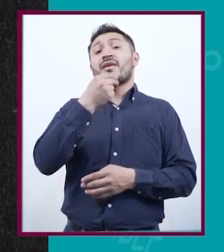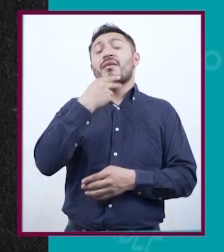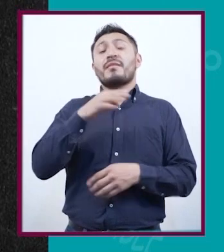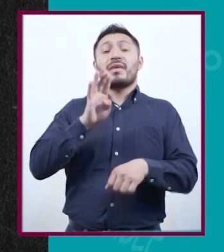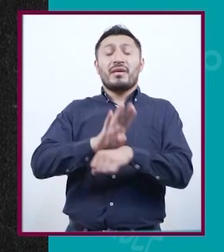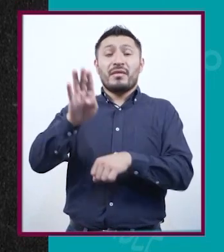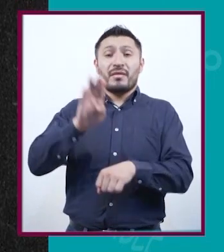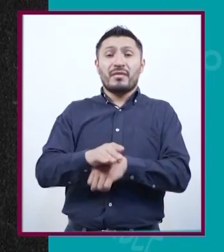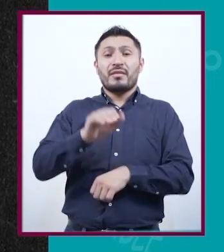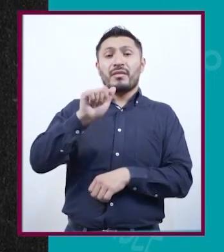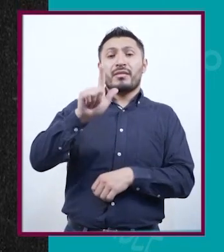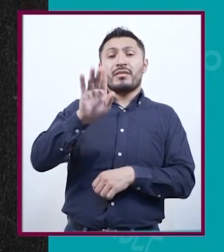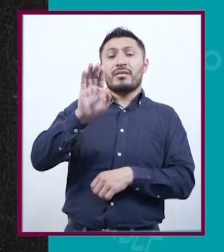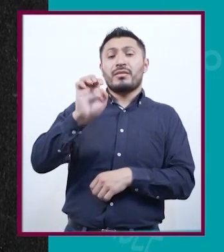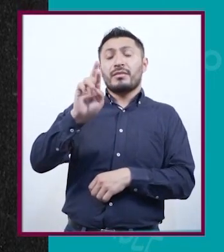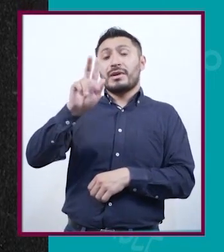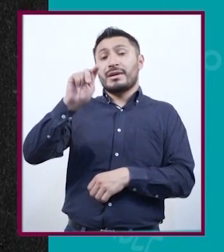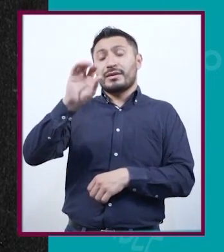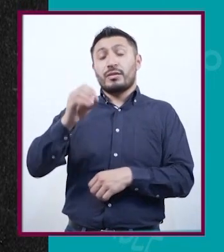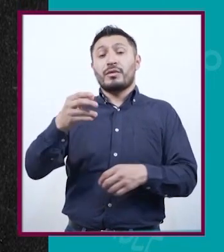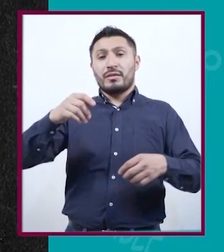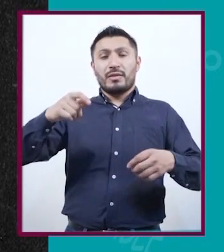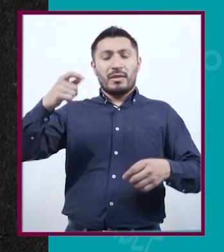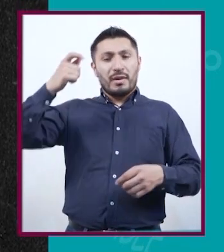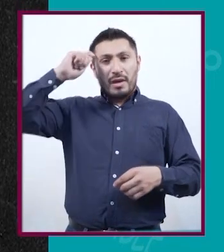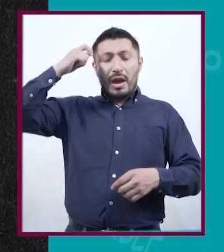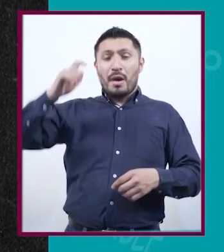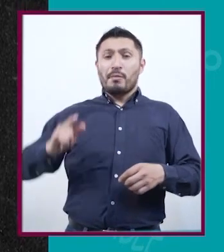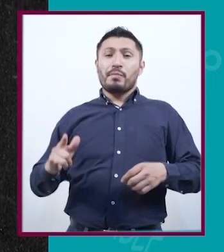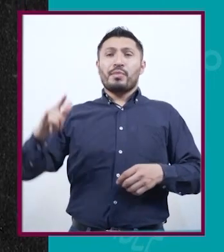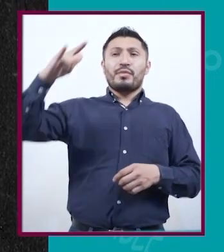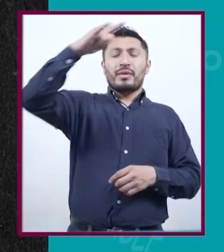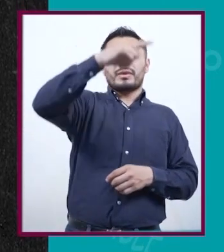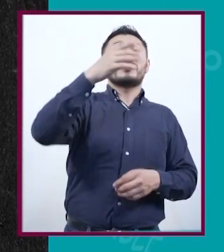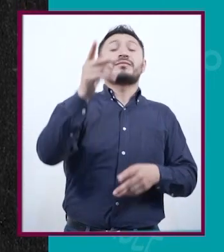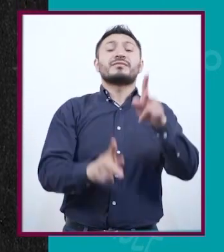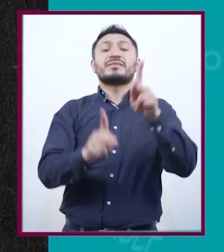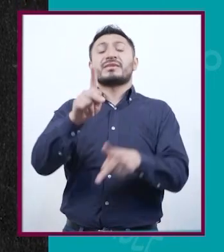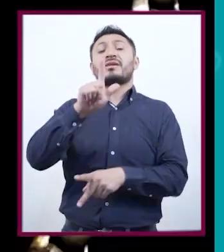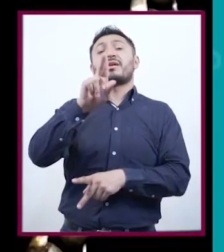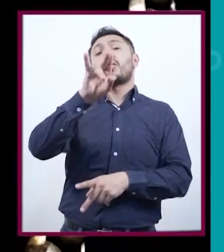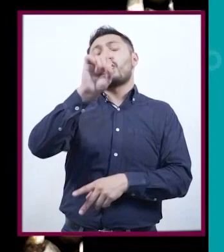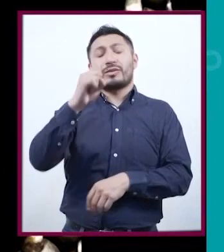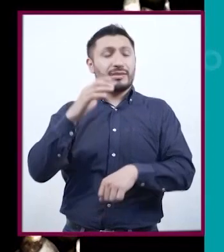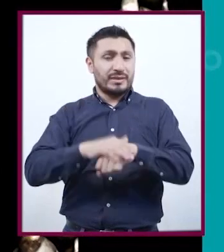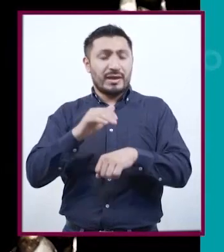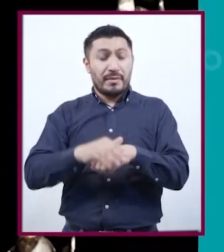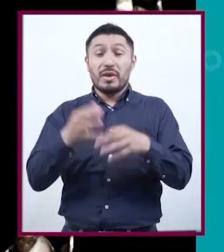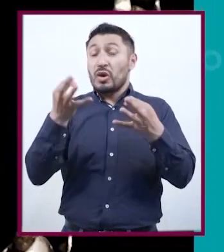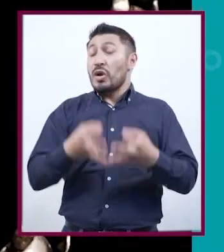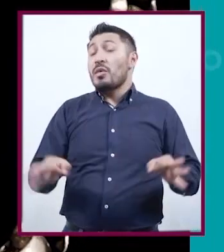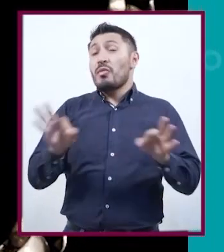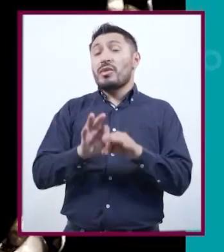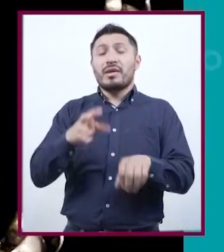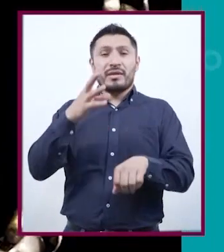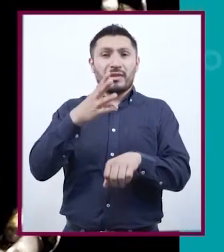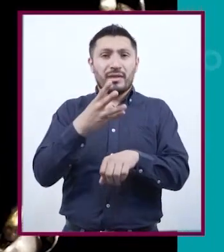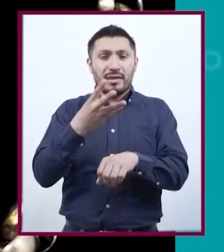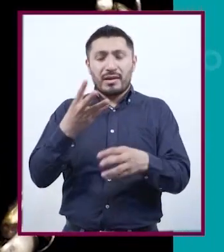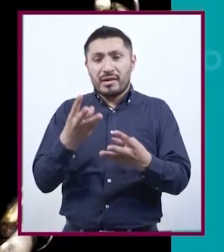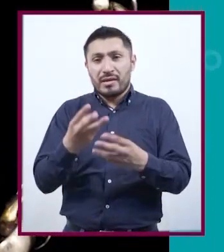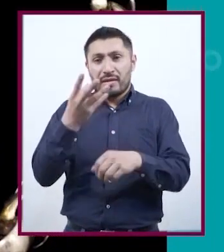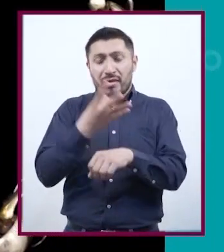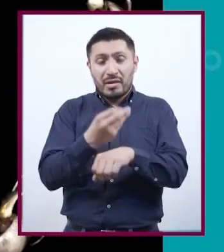aviador brasileño Alberto Santos Dumont le comentó a su amigo Louis Cartier, un importante relojero francés,